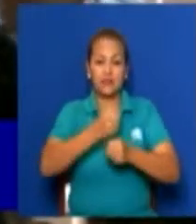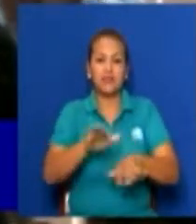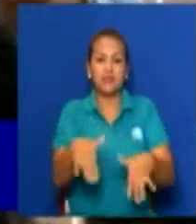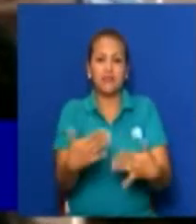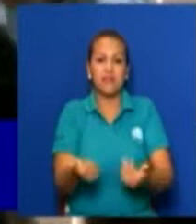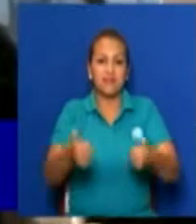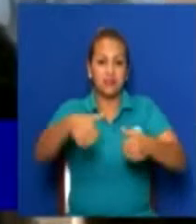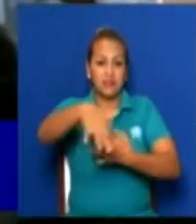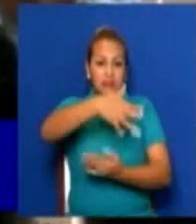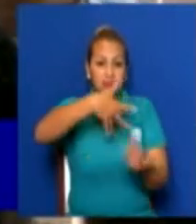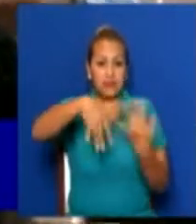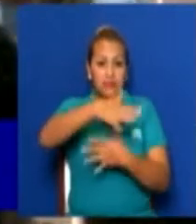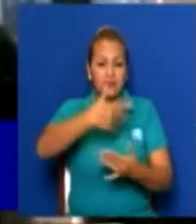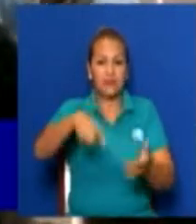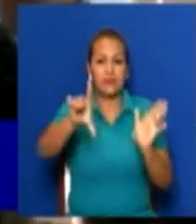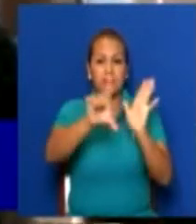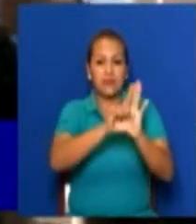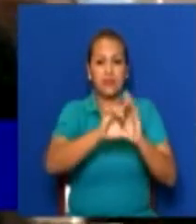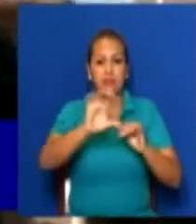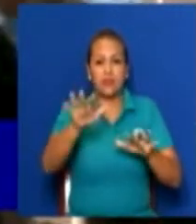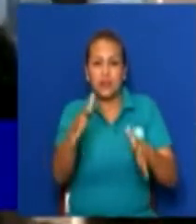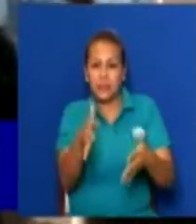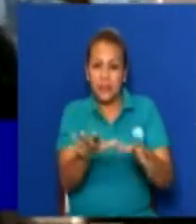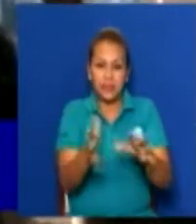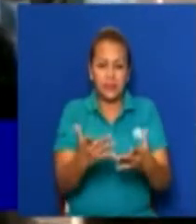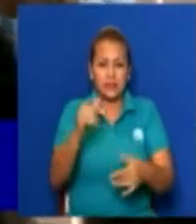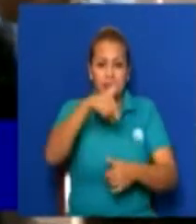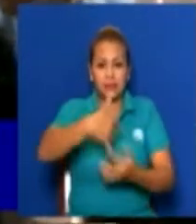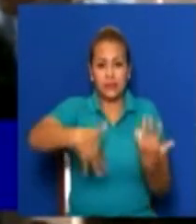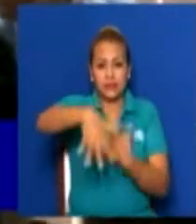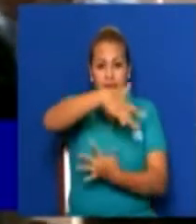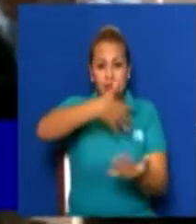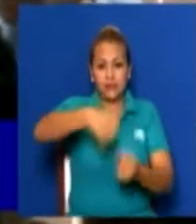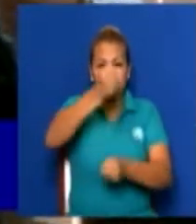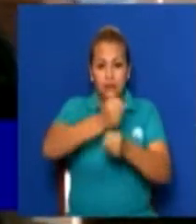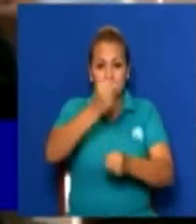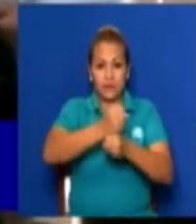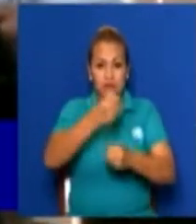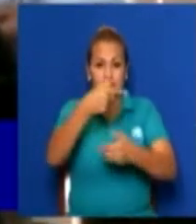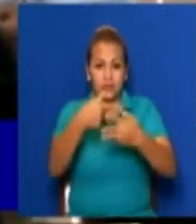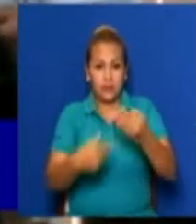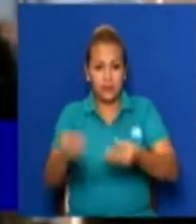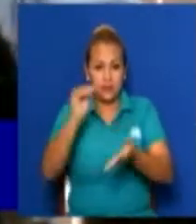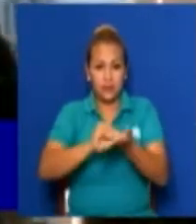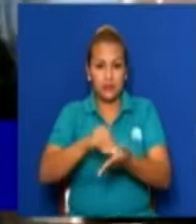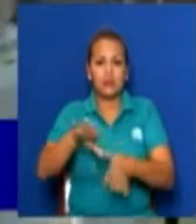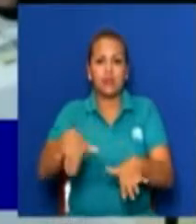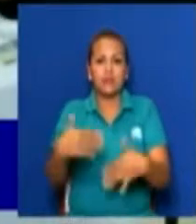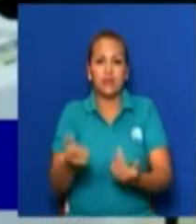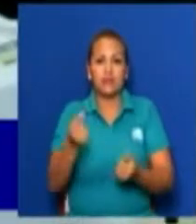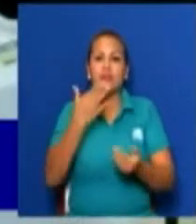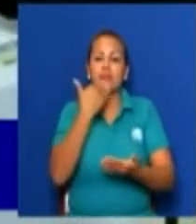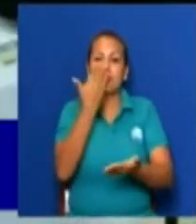aprobación de la ley de regulación de la relación laboral tercerizada? Gracias.